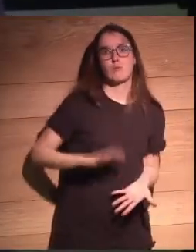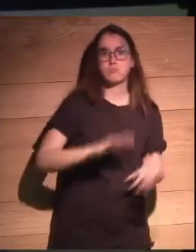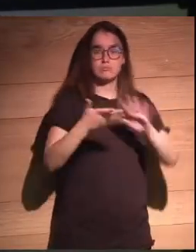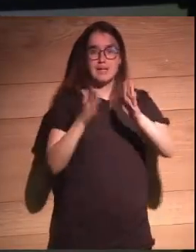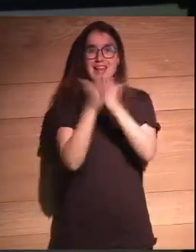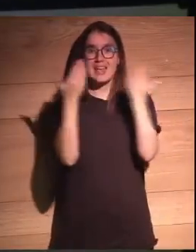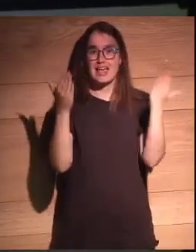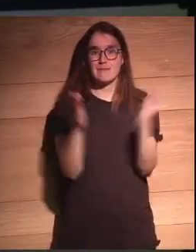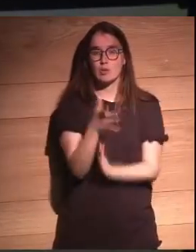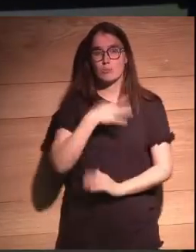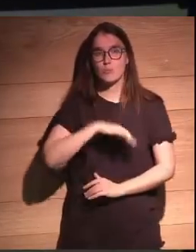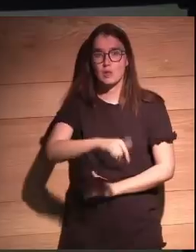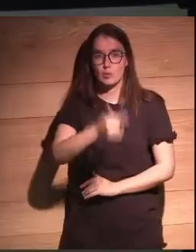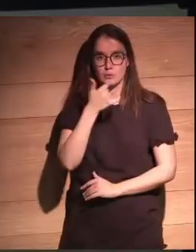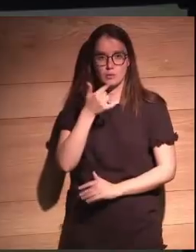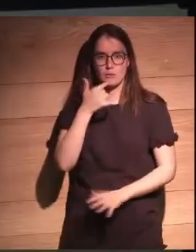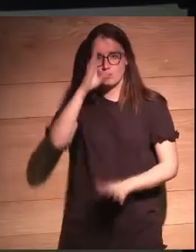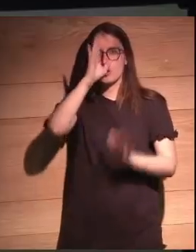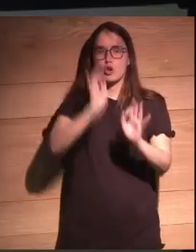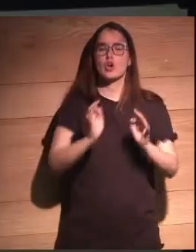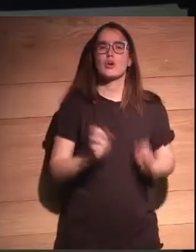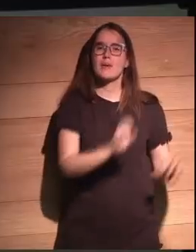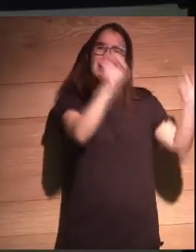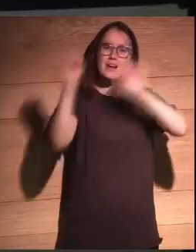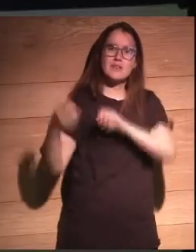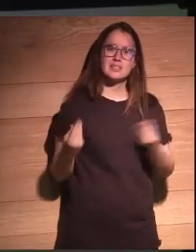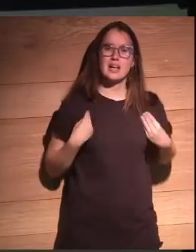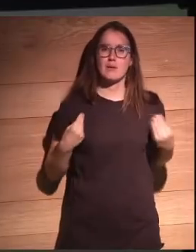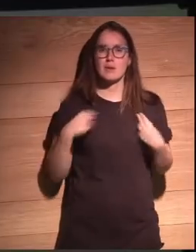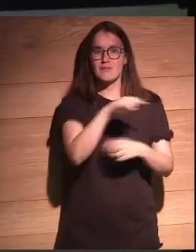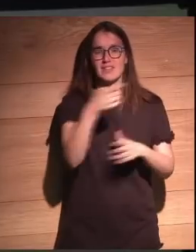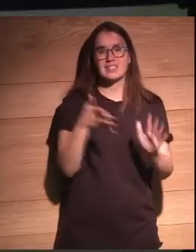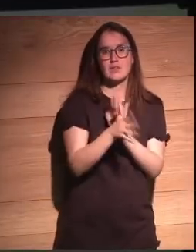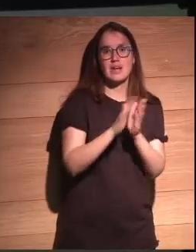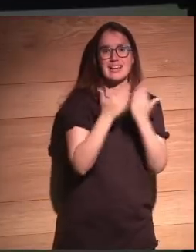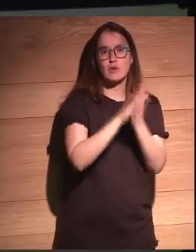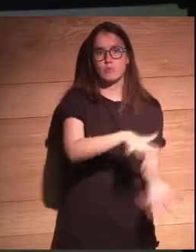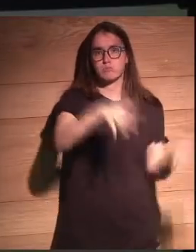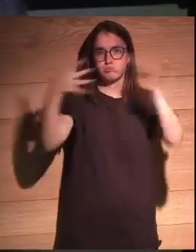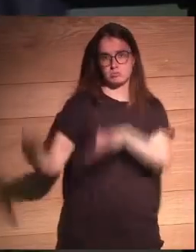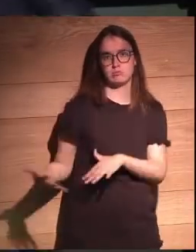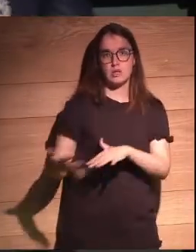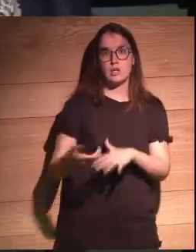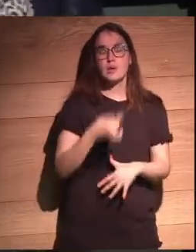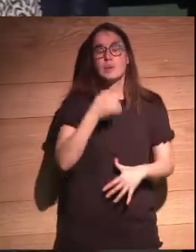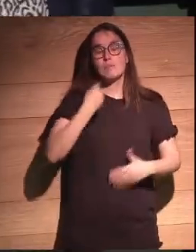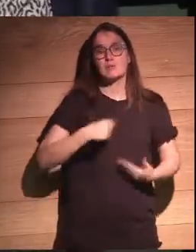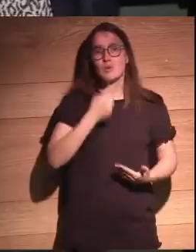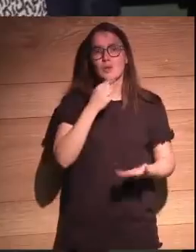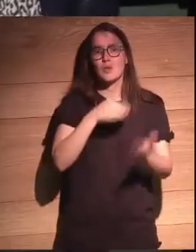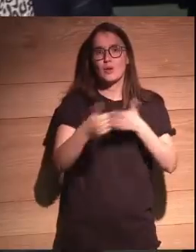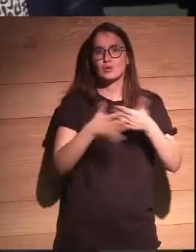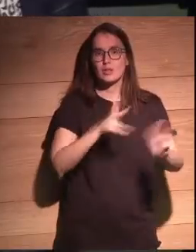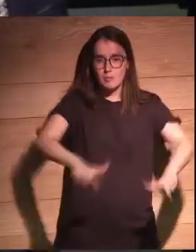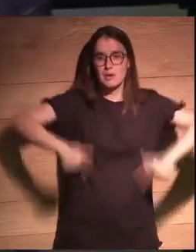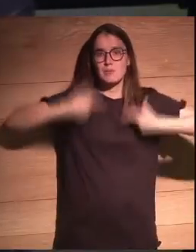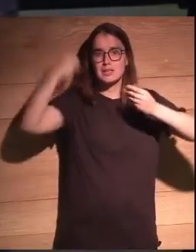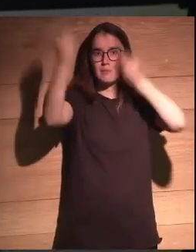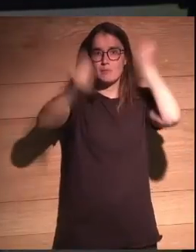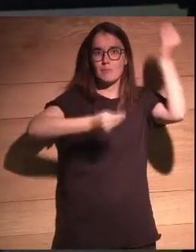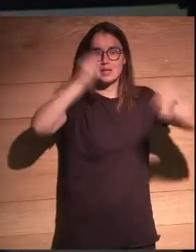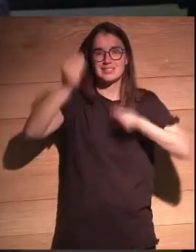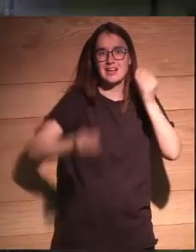libros, podríamos decir sin duda que En defensa de la vivienda es un libro transformador. de esos, como dicen los autores, que permiten pensar